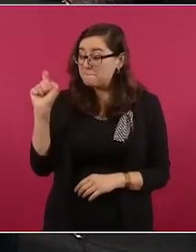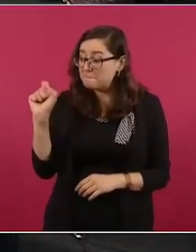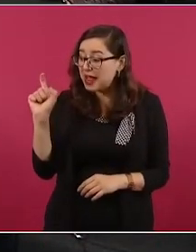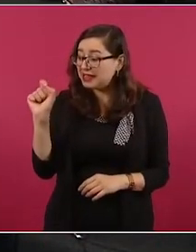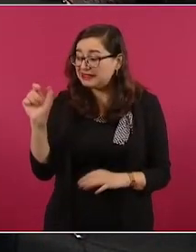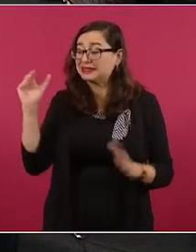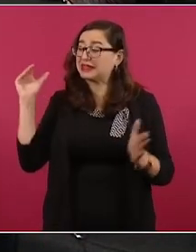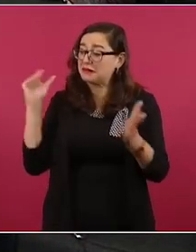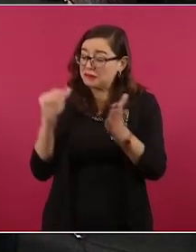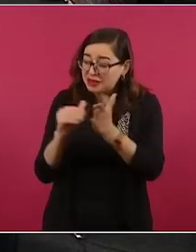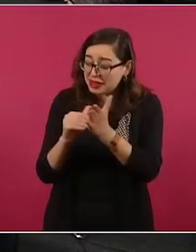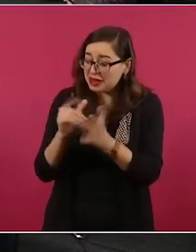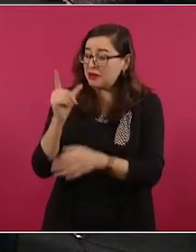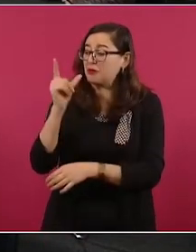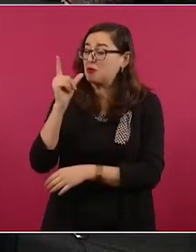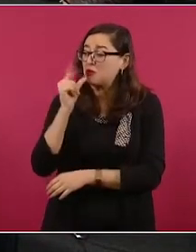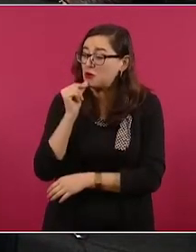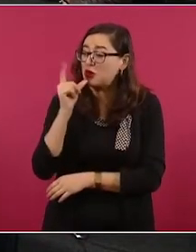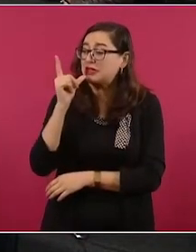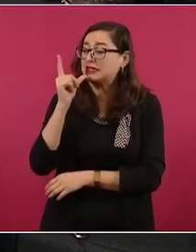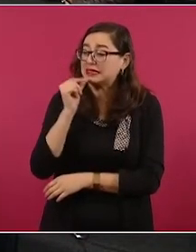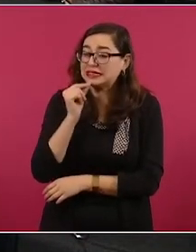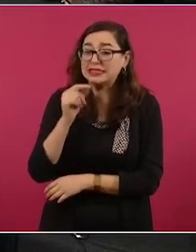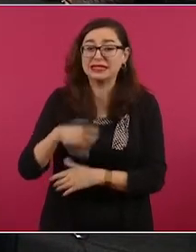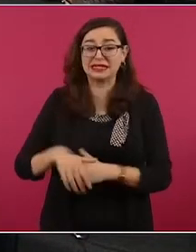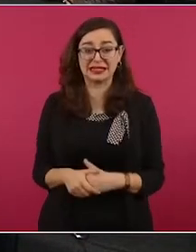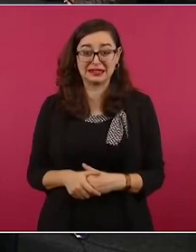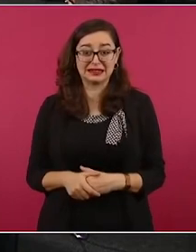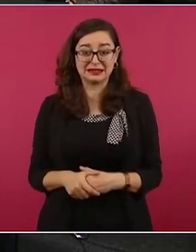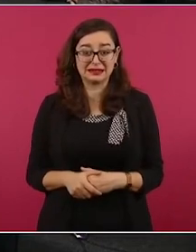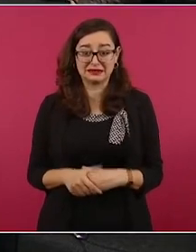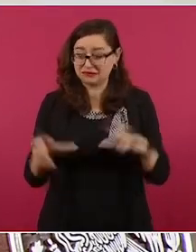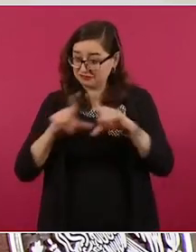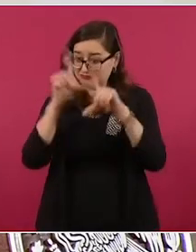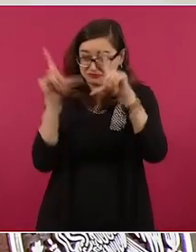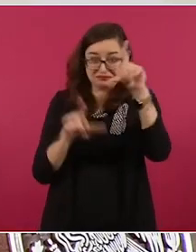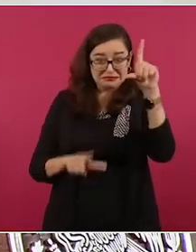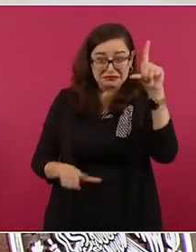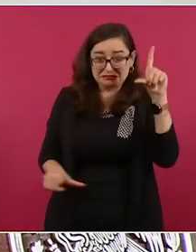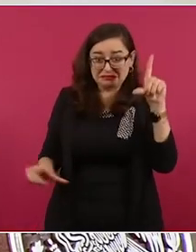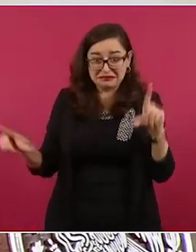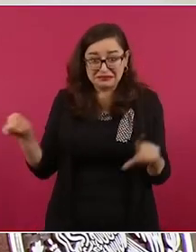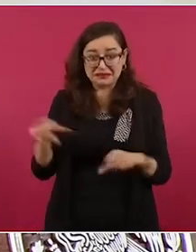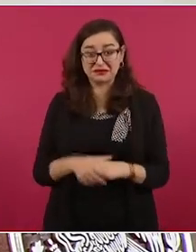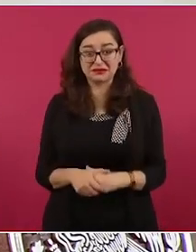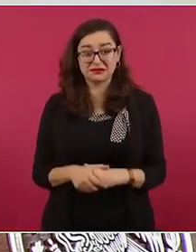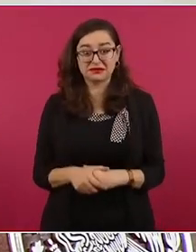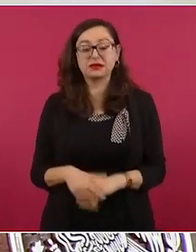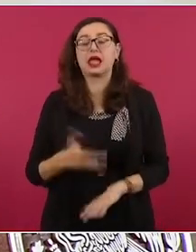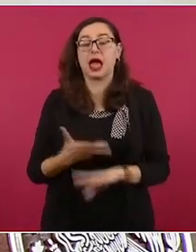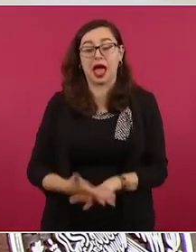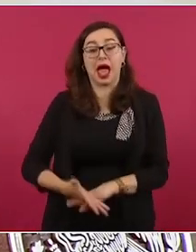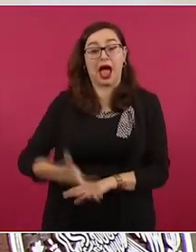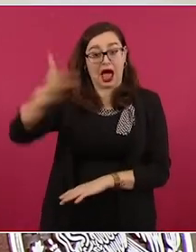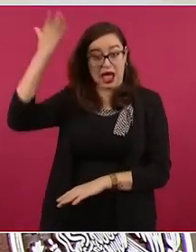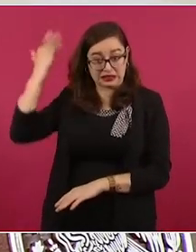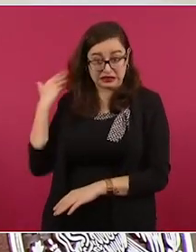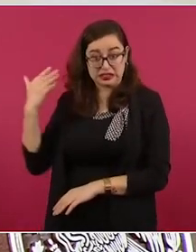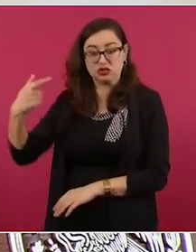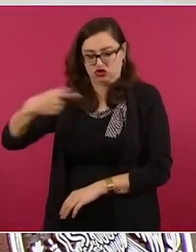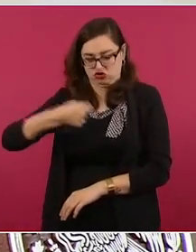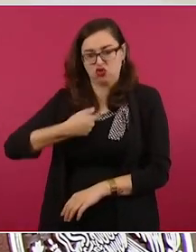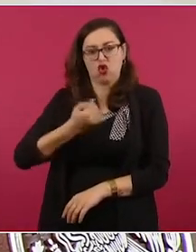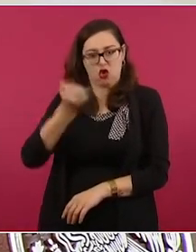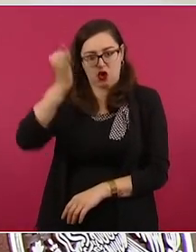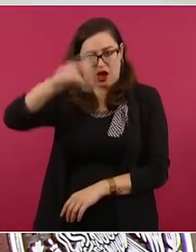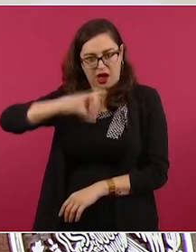20,000 elementos. Yo fui jefe de gobierno de la Ciudad de México y me tocó